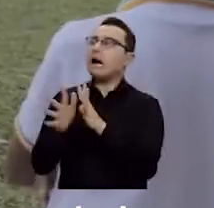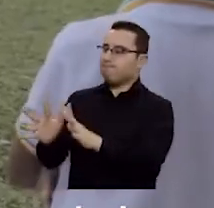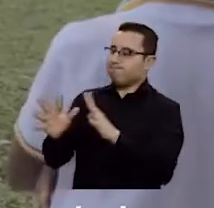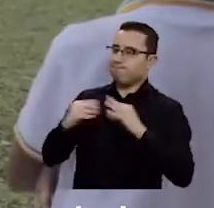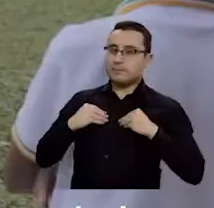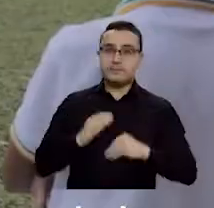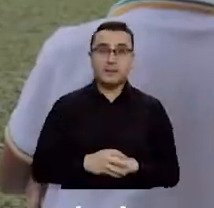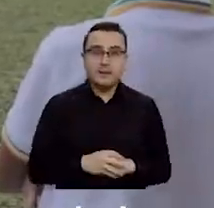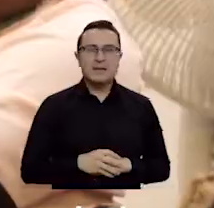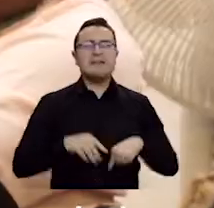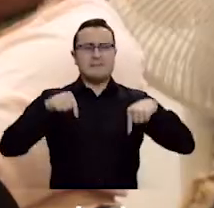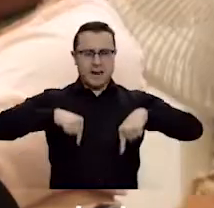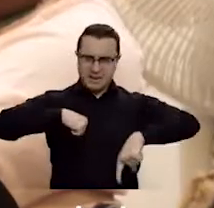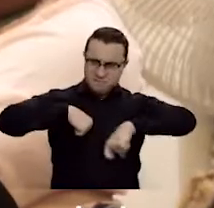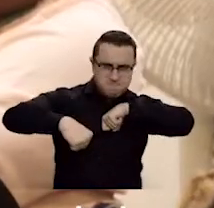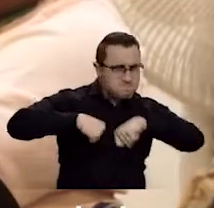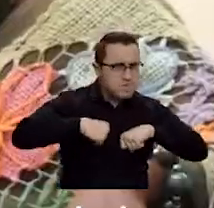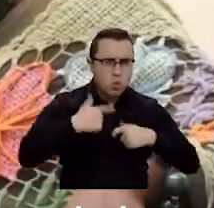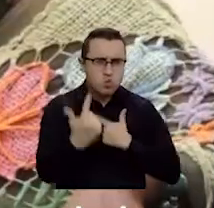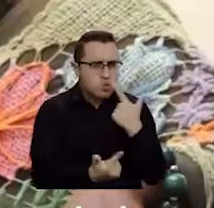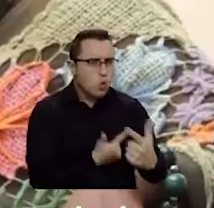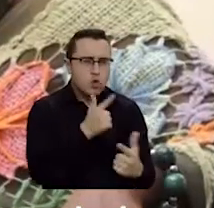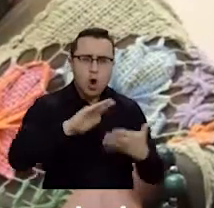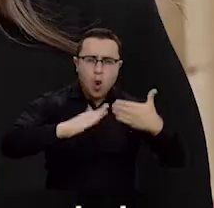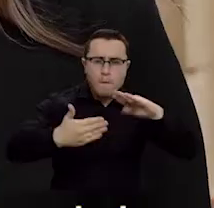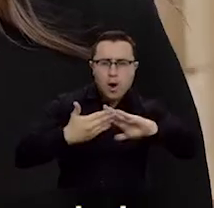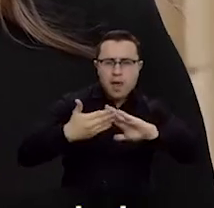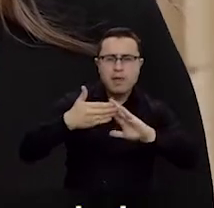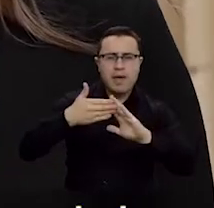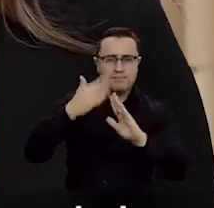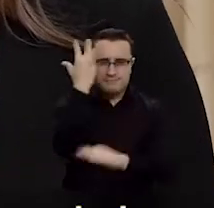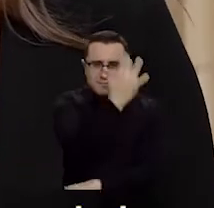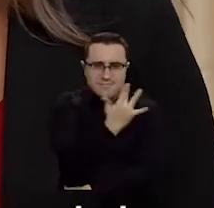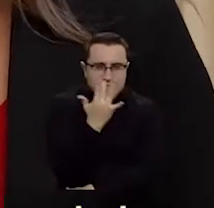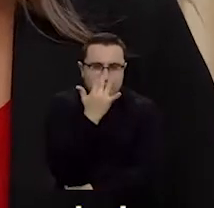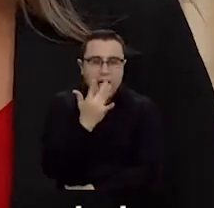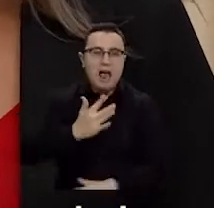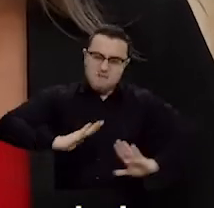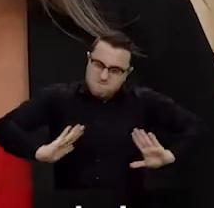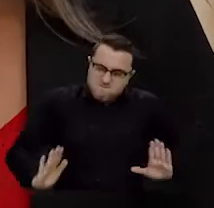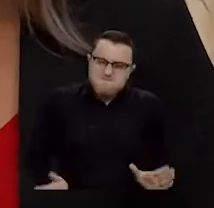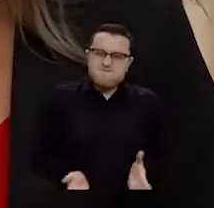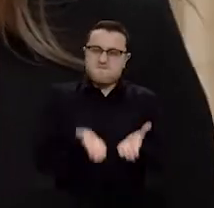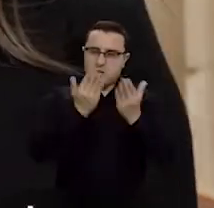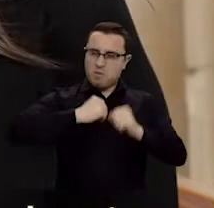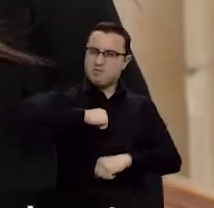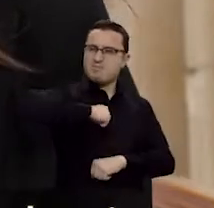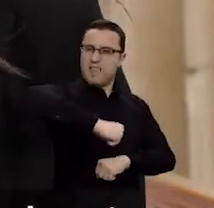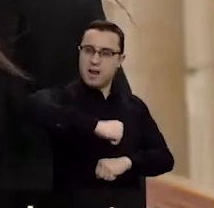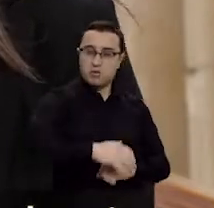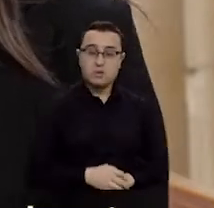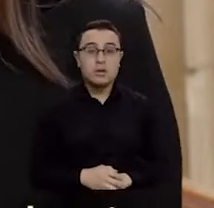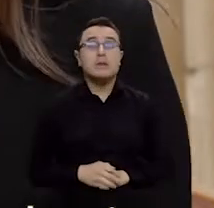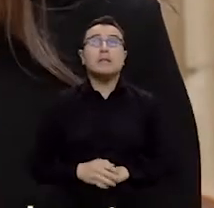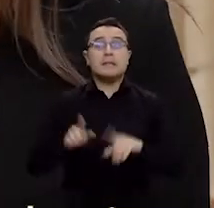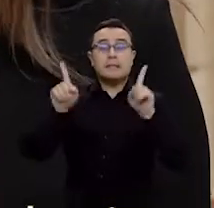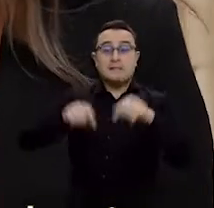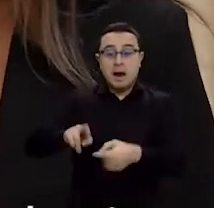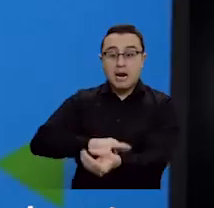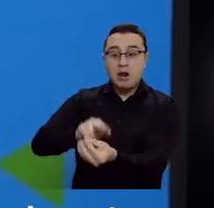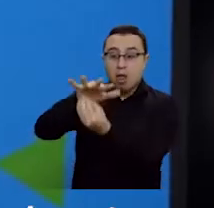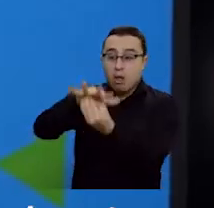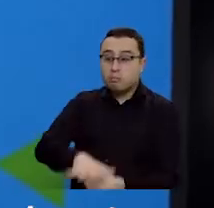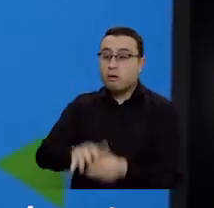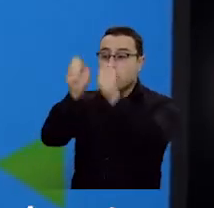Principalmente por la defensa de los derechos de las comunidades afro. Nosotros dentro de la comisión hemos aunado esfuerzos para la lucha contra